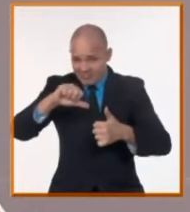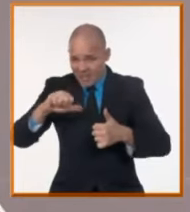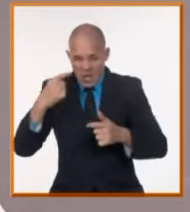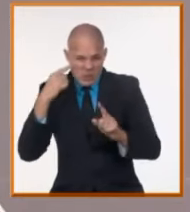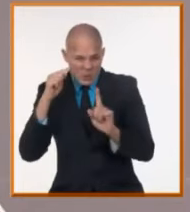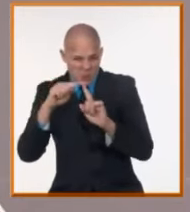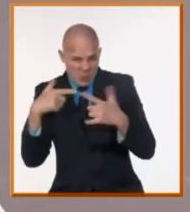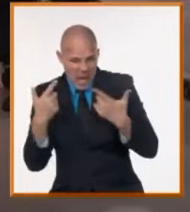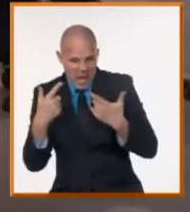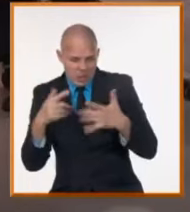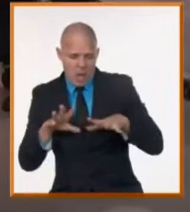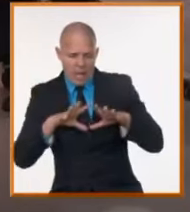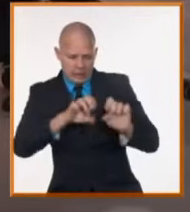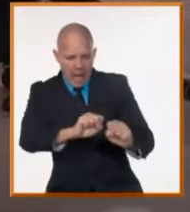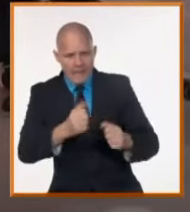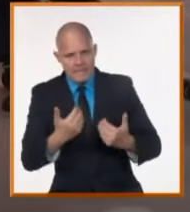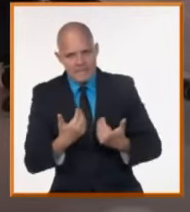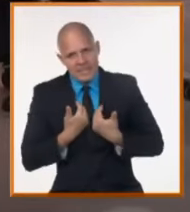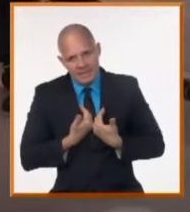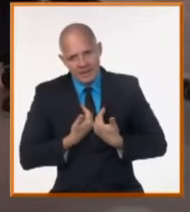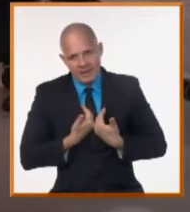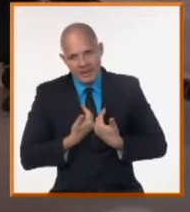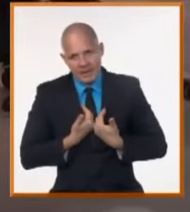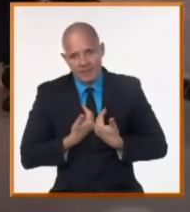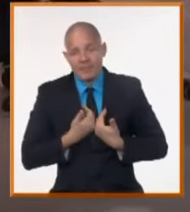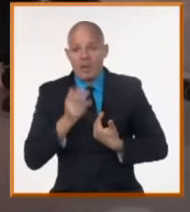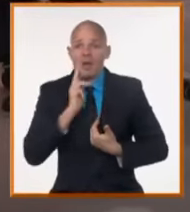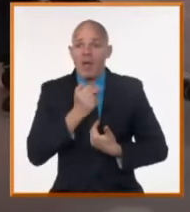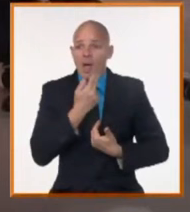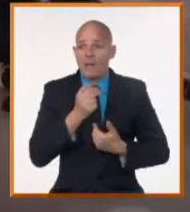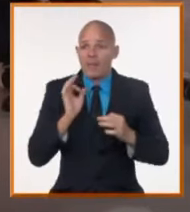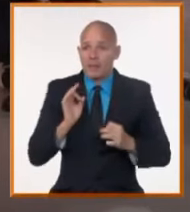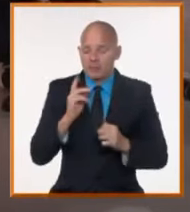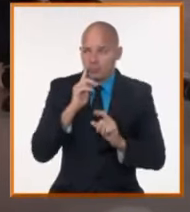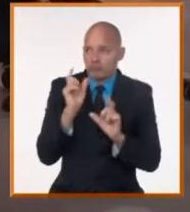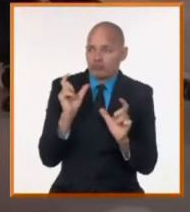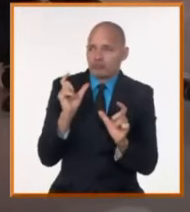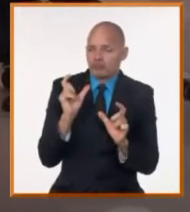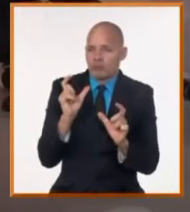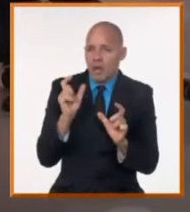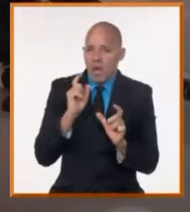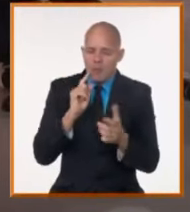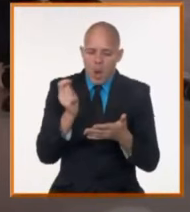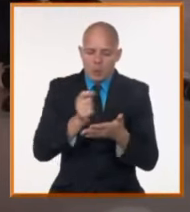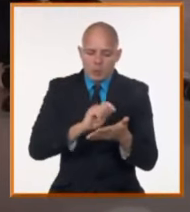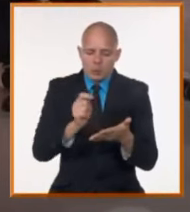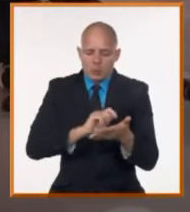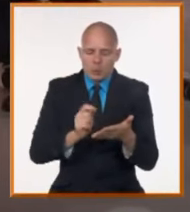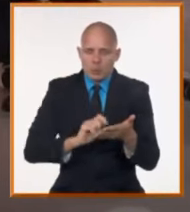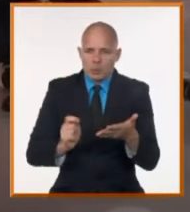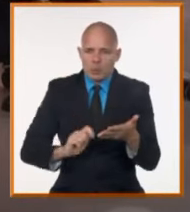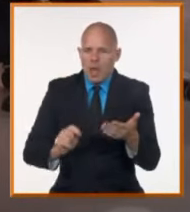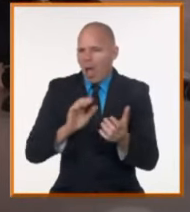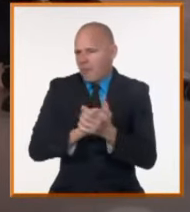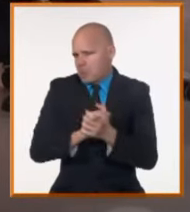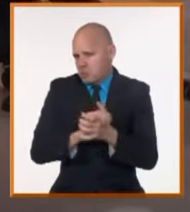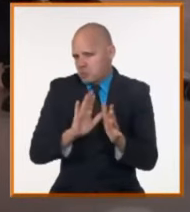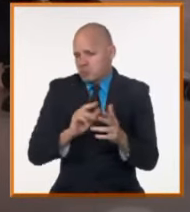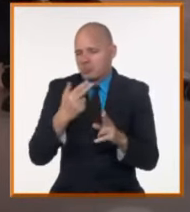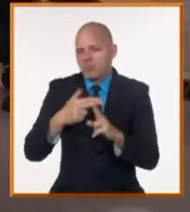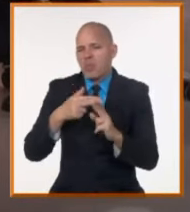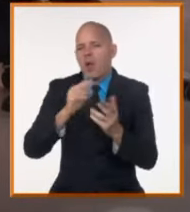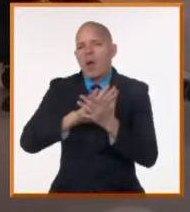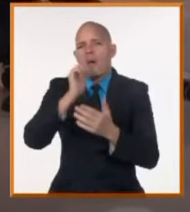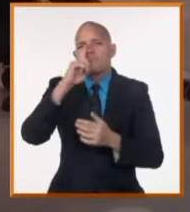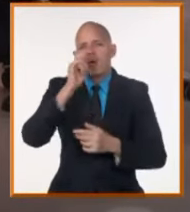ensayo Nuestra América y en la carta a Manuel Mercado como una especie de alerta. Entonces, ese es el hilo